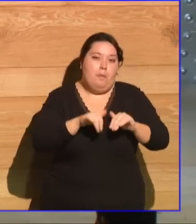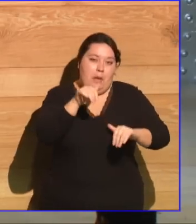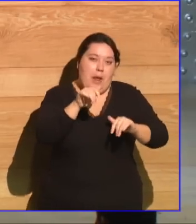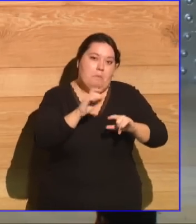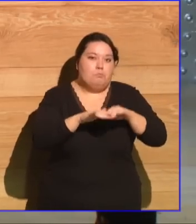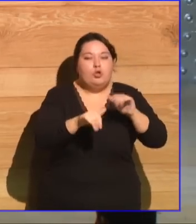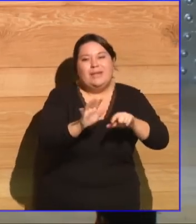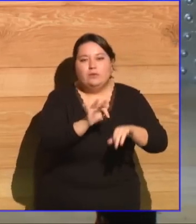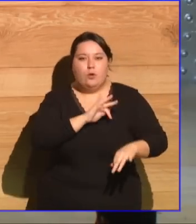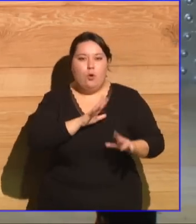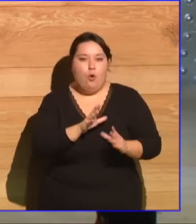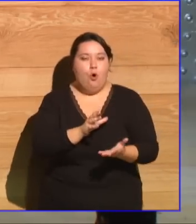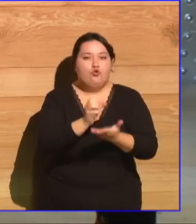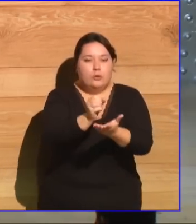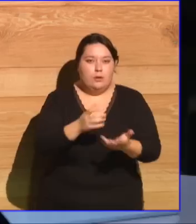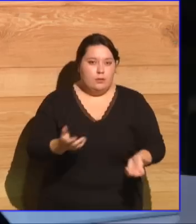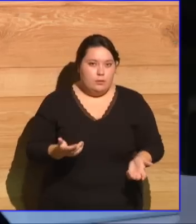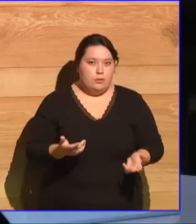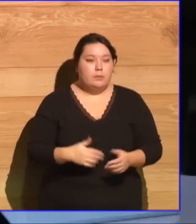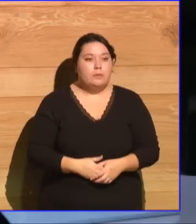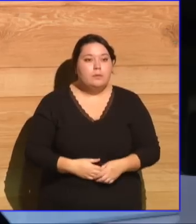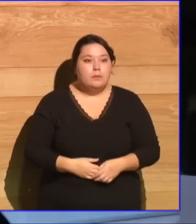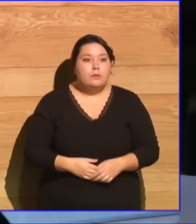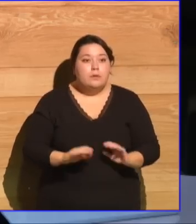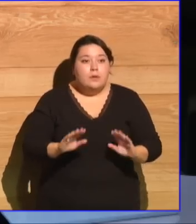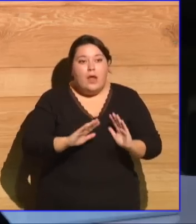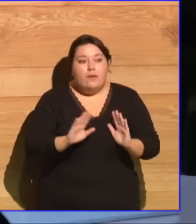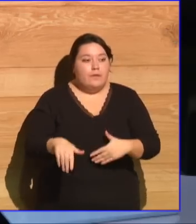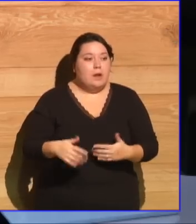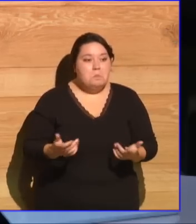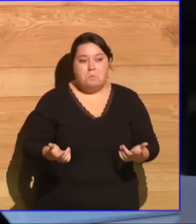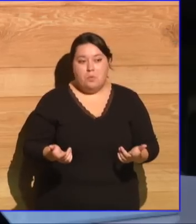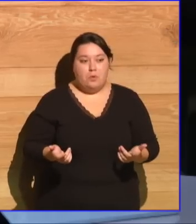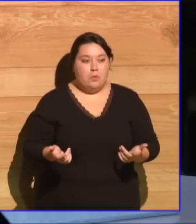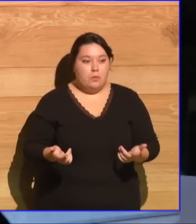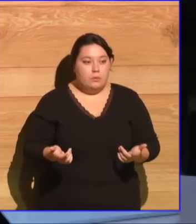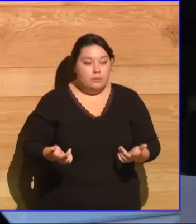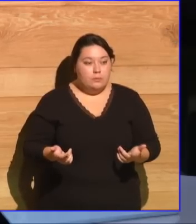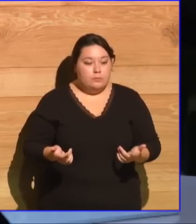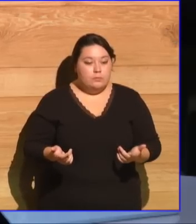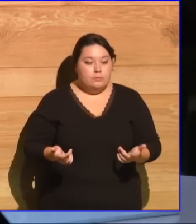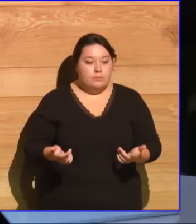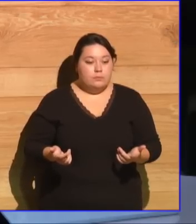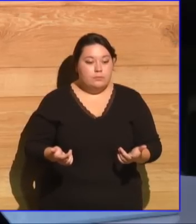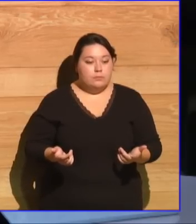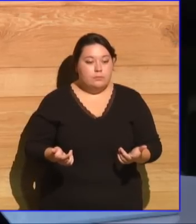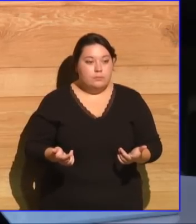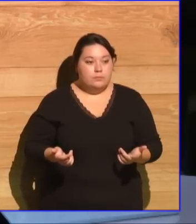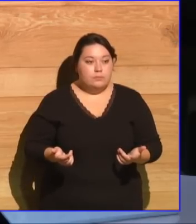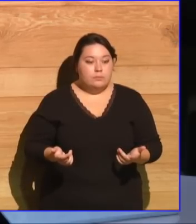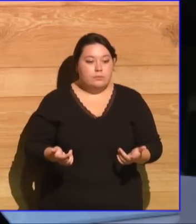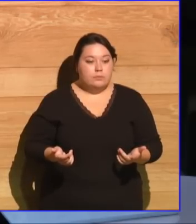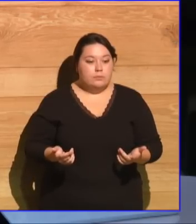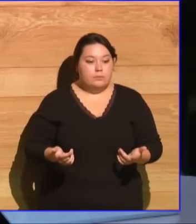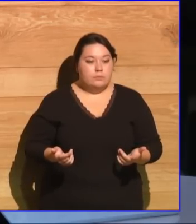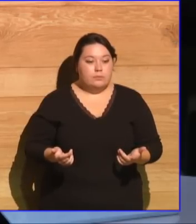una de esas grandes ausencias. Así que fue en el fondo muy renuente a la hora de hacer esta película